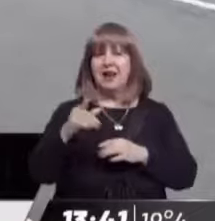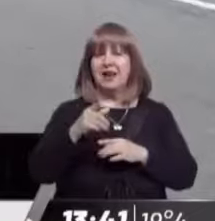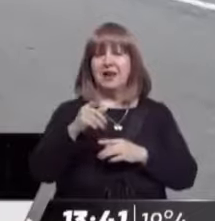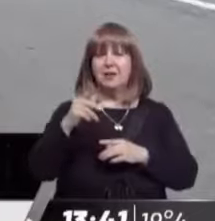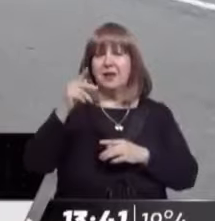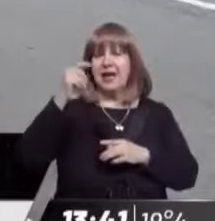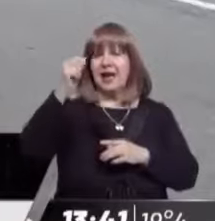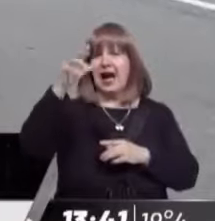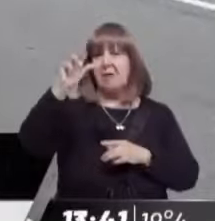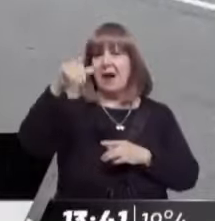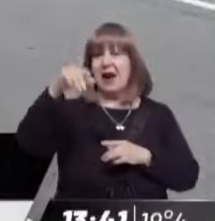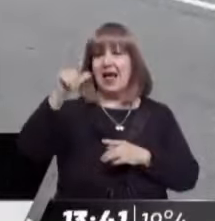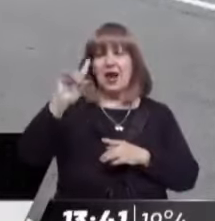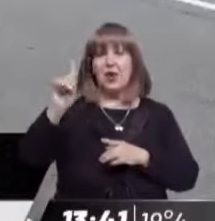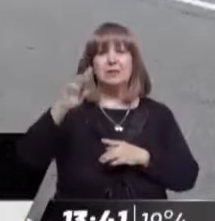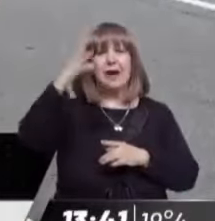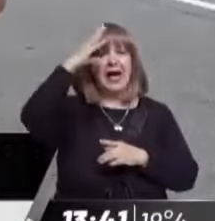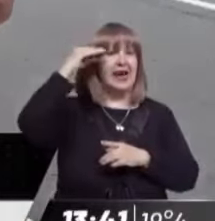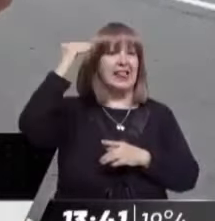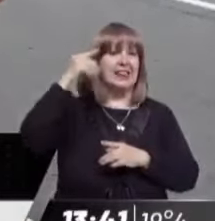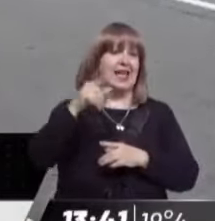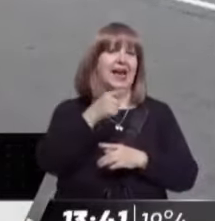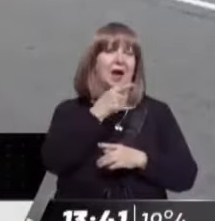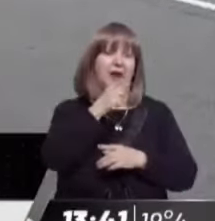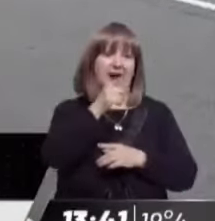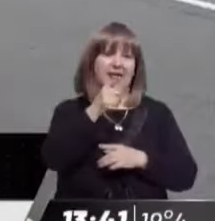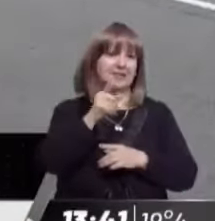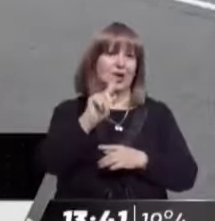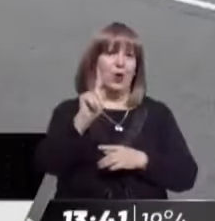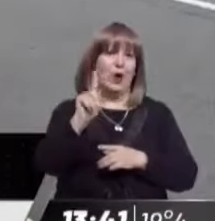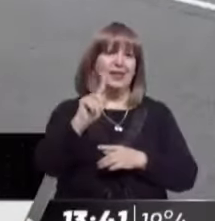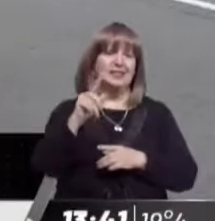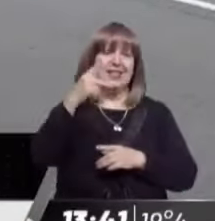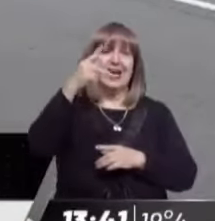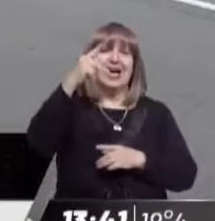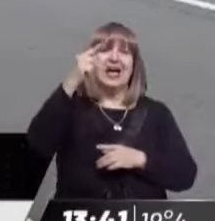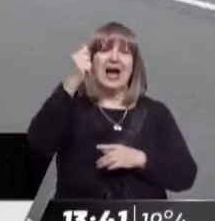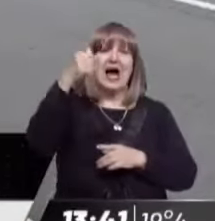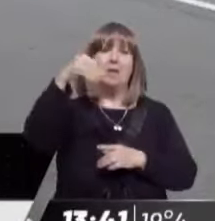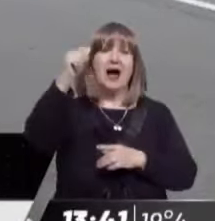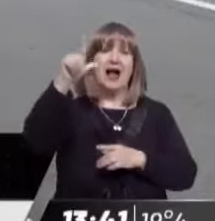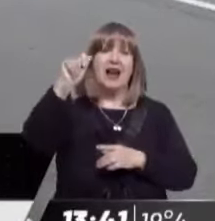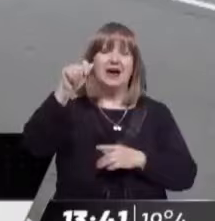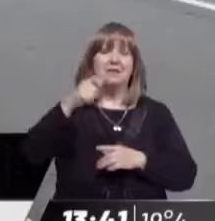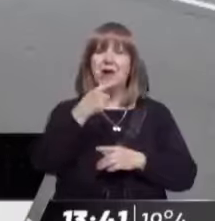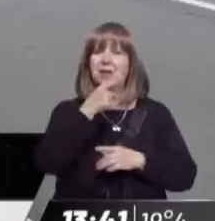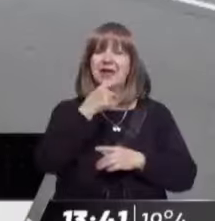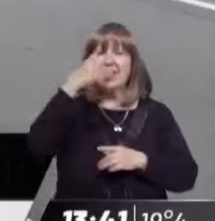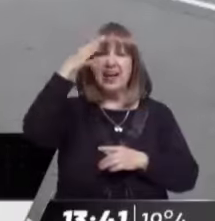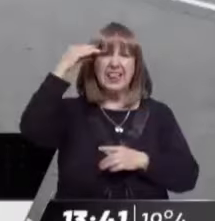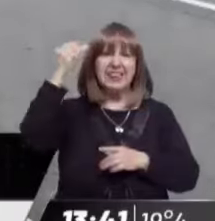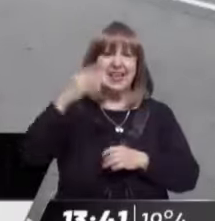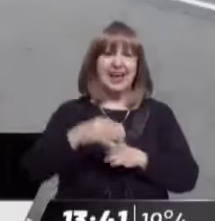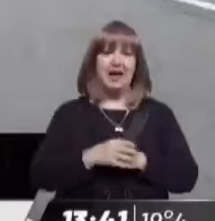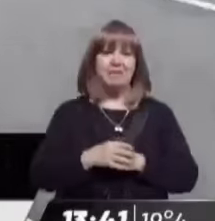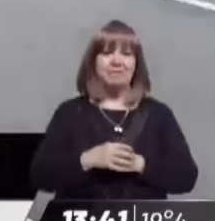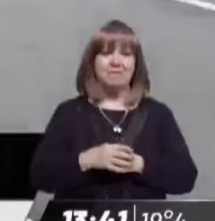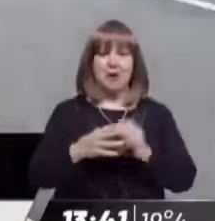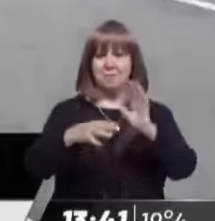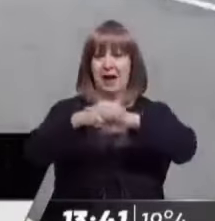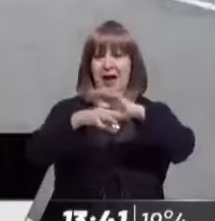que le salió más Cristina Kirchner claro, que Kamala. Que acá, Kamala, ¿no? Sí. Rarísimo. Habría yo que preguntarle a Cristina